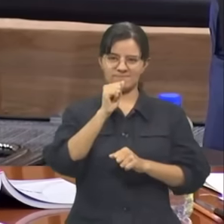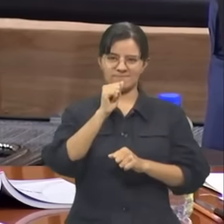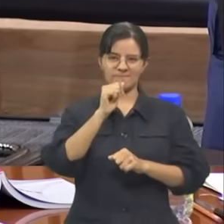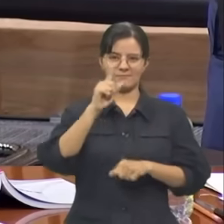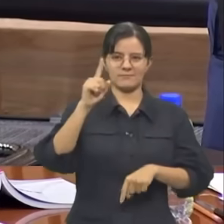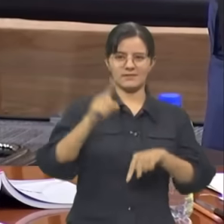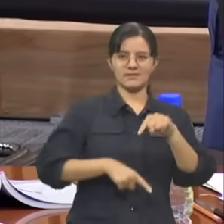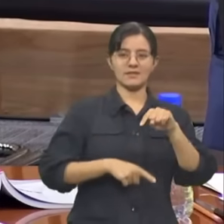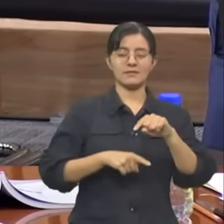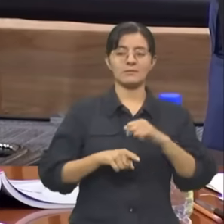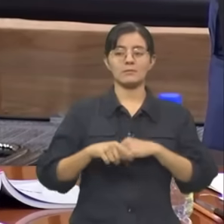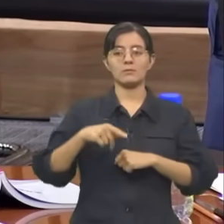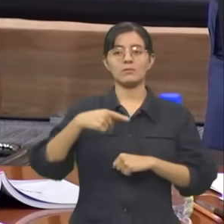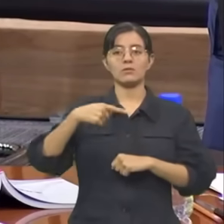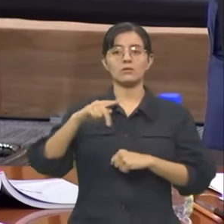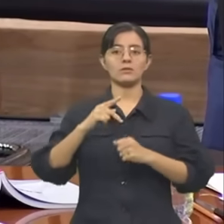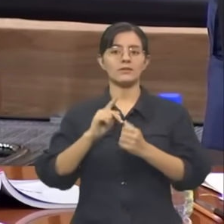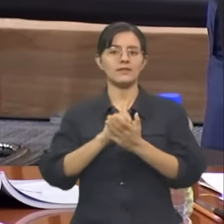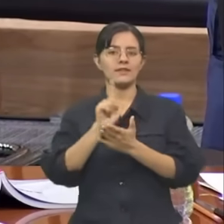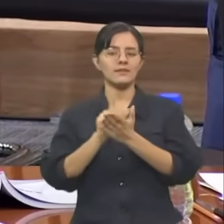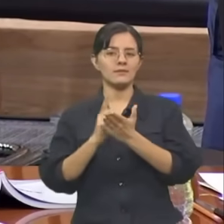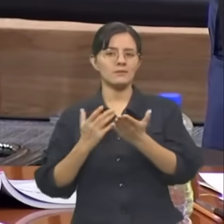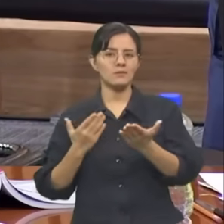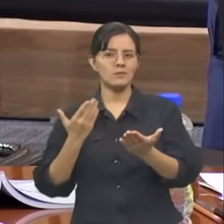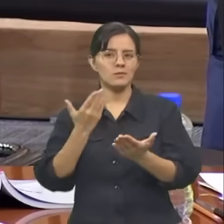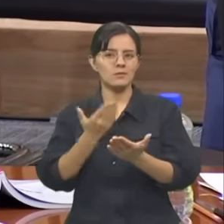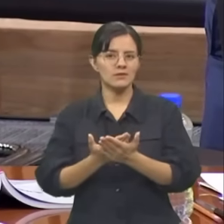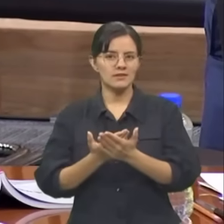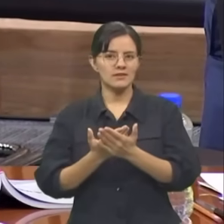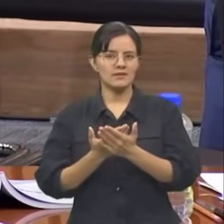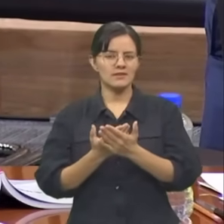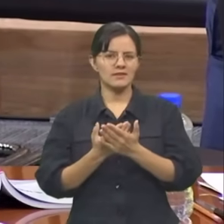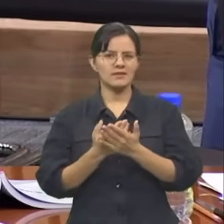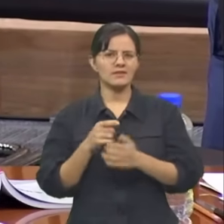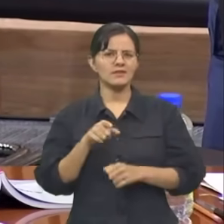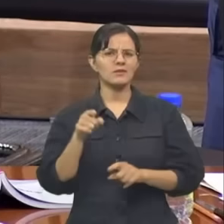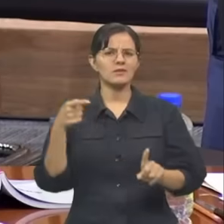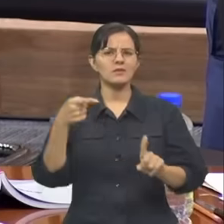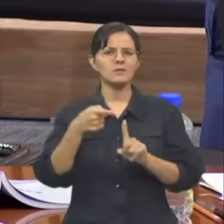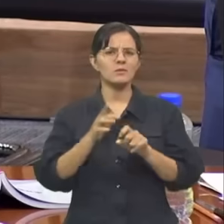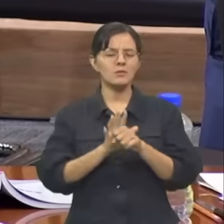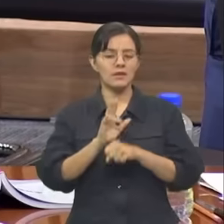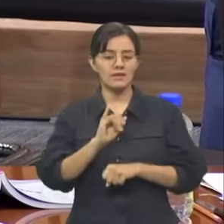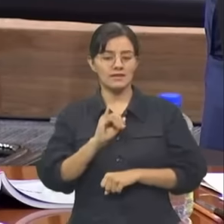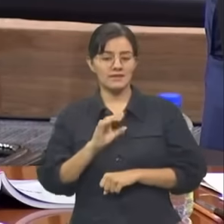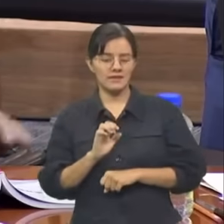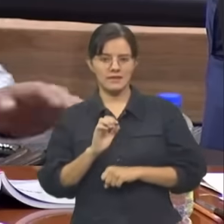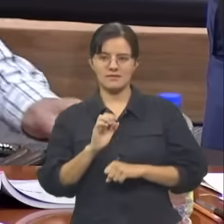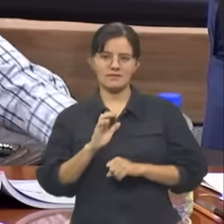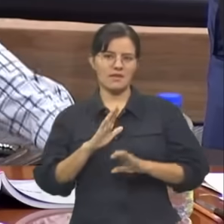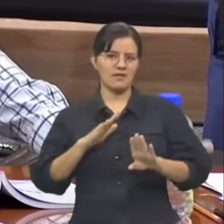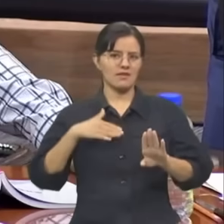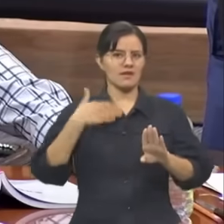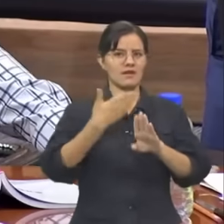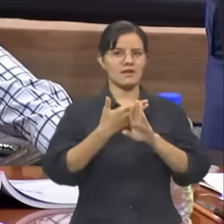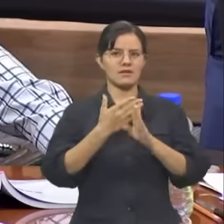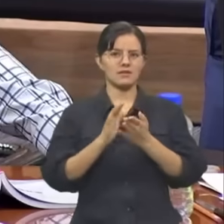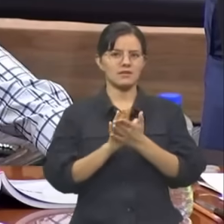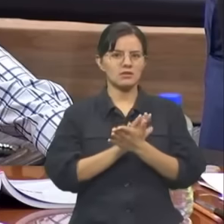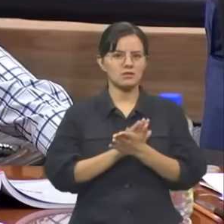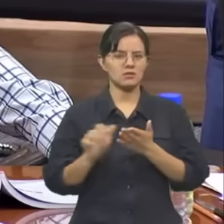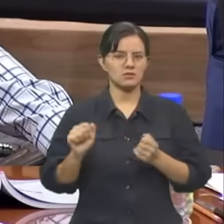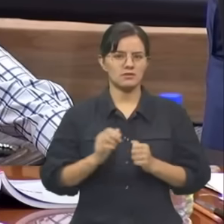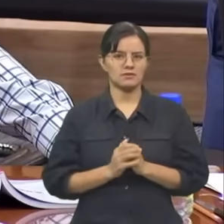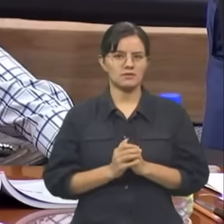logramos echar abajo las reformas legales que destruían al INE como hoy lo conocemos no nos